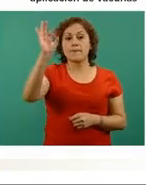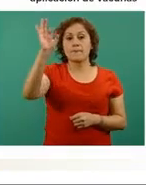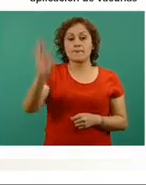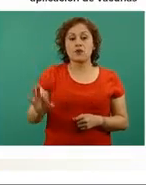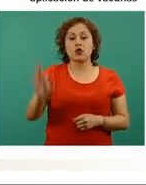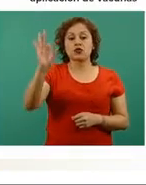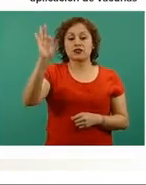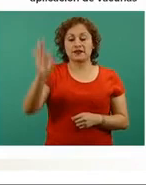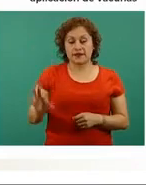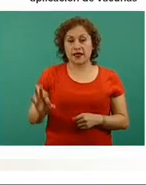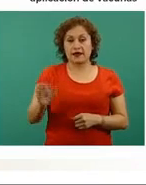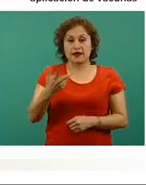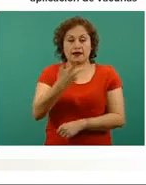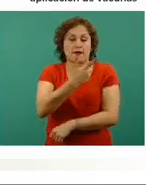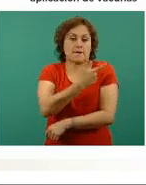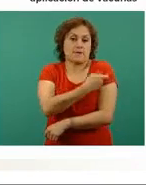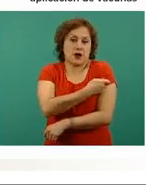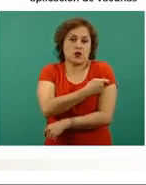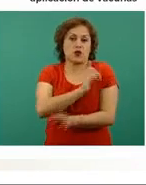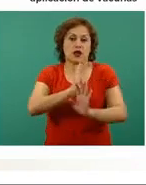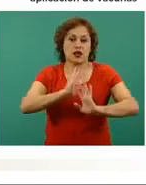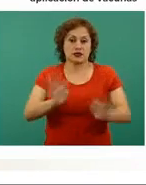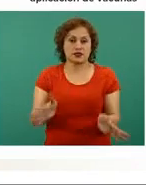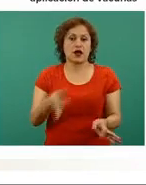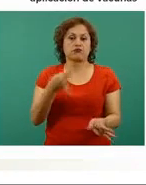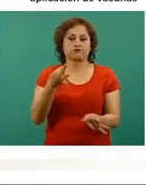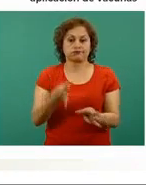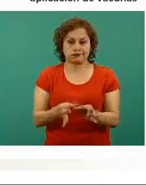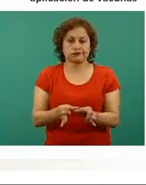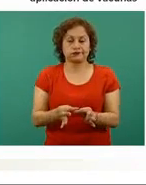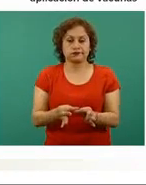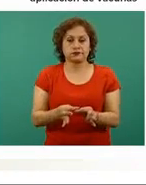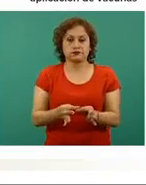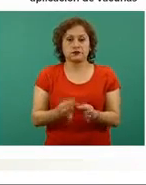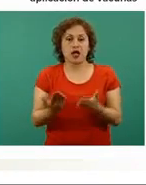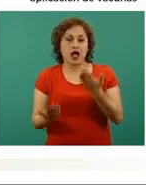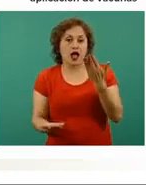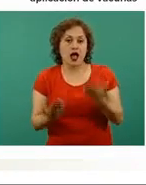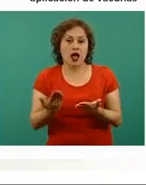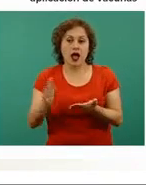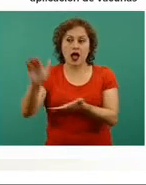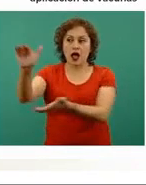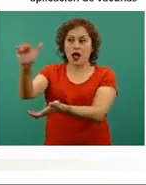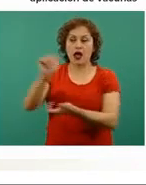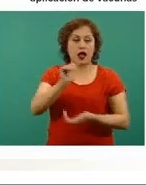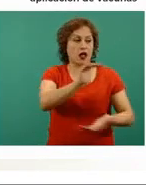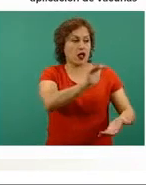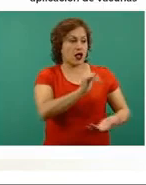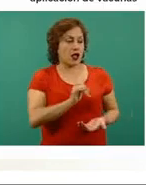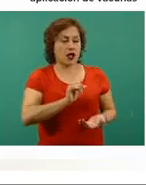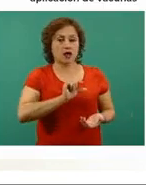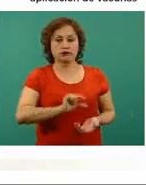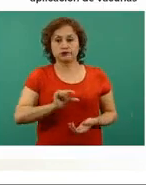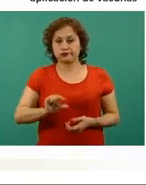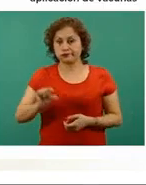de vacunas que han sido aplicadas con respecto a aquellas que han llegado al país desde la primera vez que empezaron a llegar, que fue